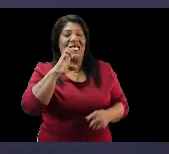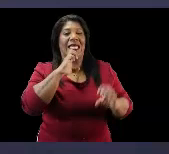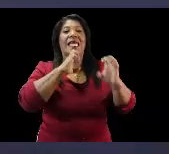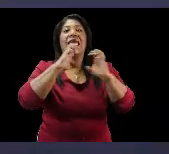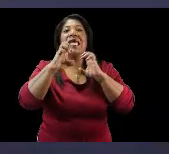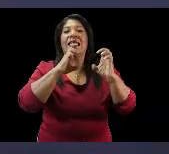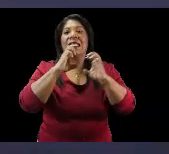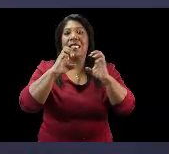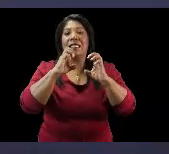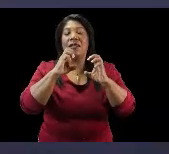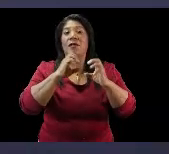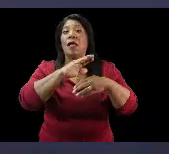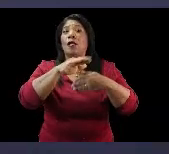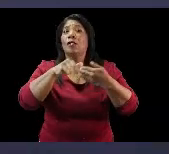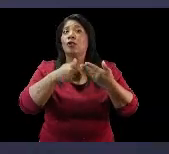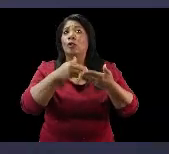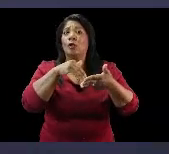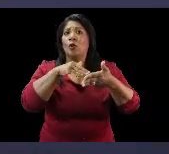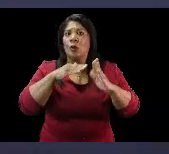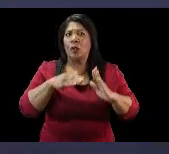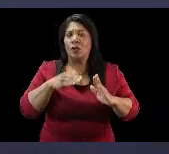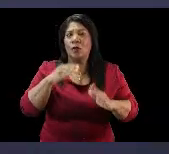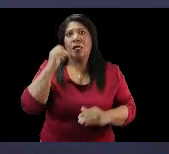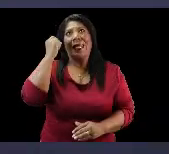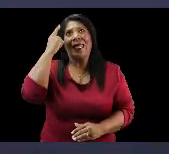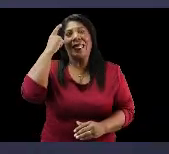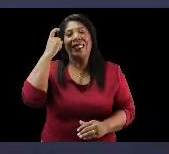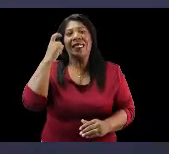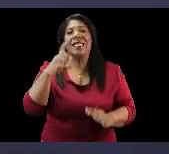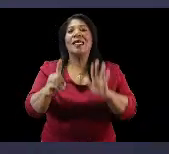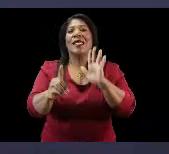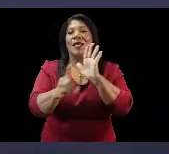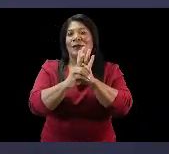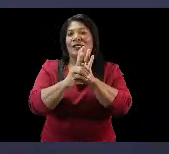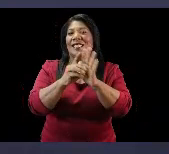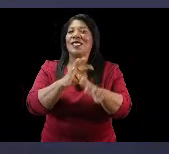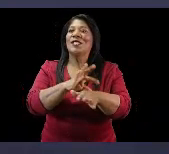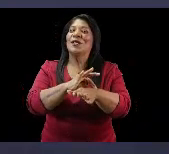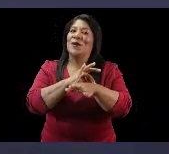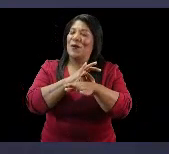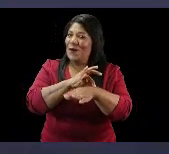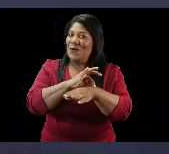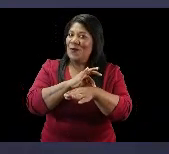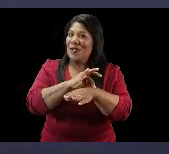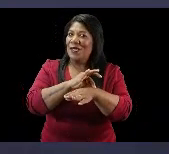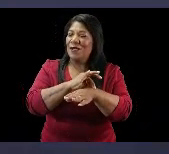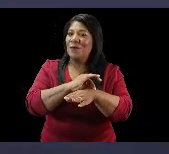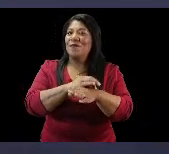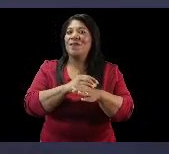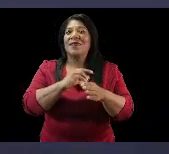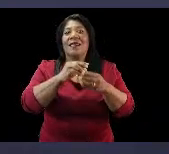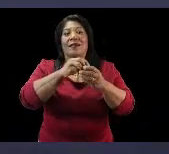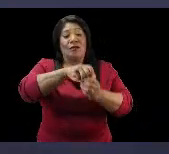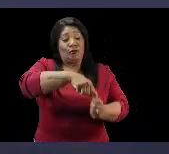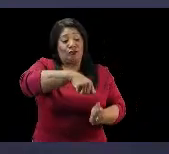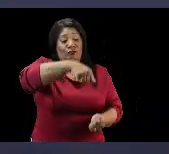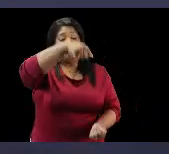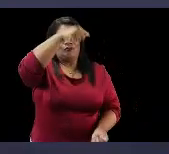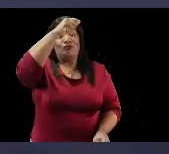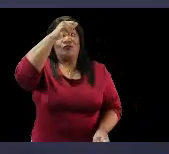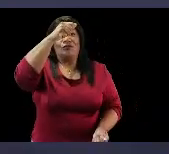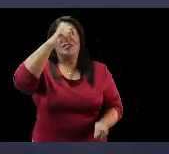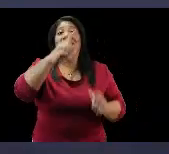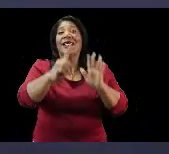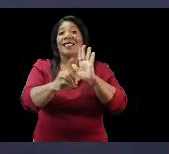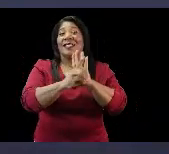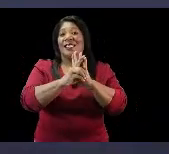esta entrevista, los estudiantes comprendan de que es un derecho humano. Estuvo desde la primera carta que el derecho